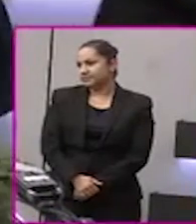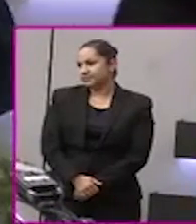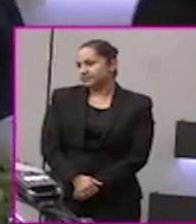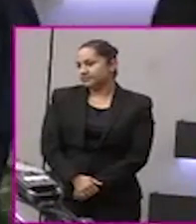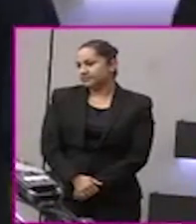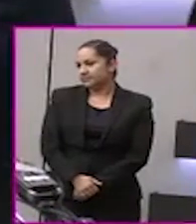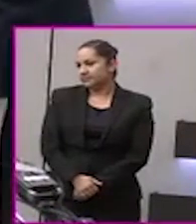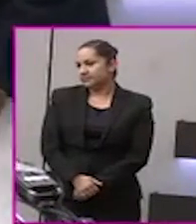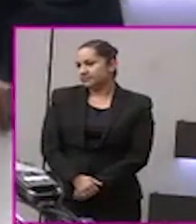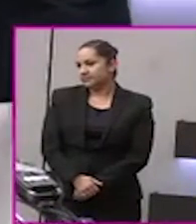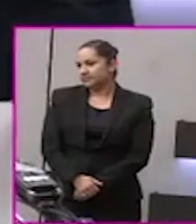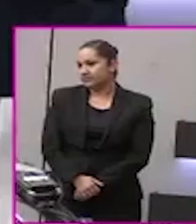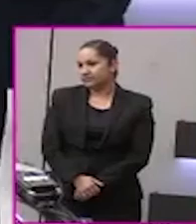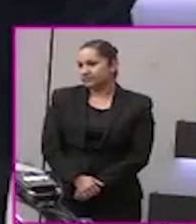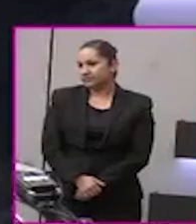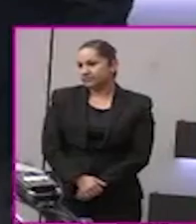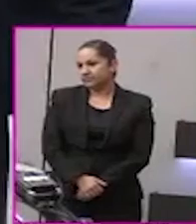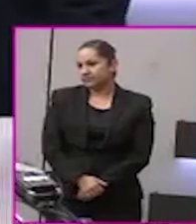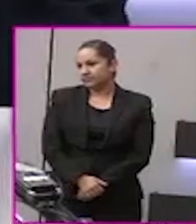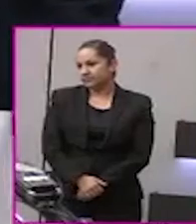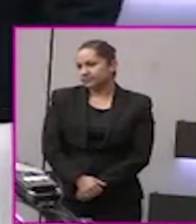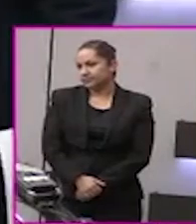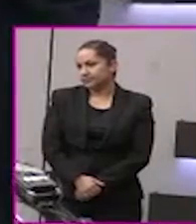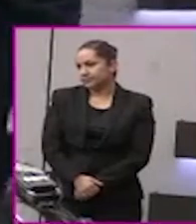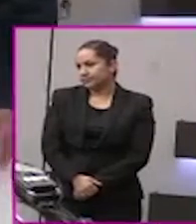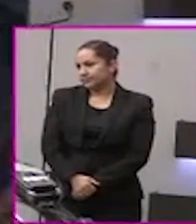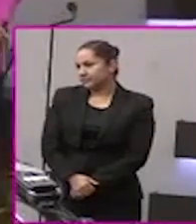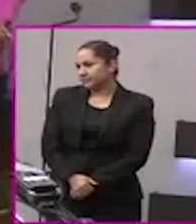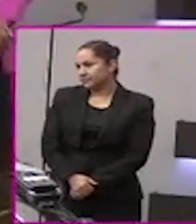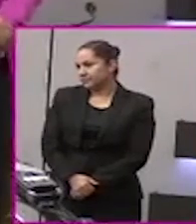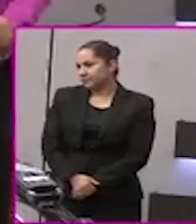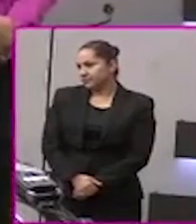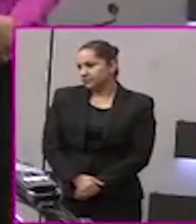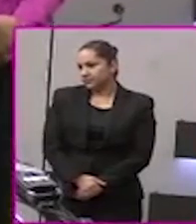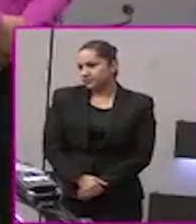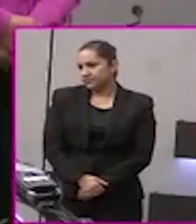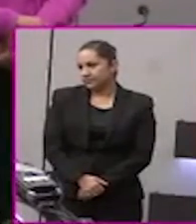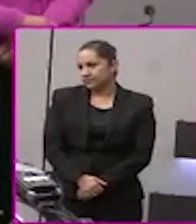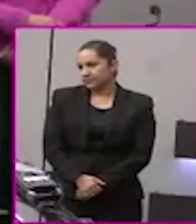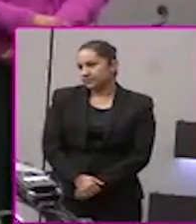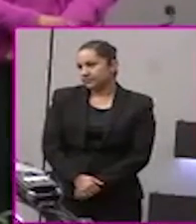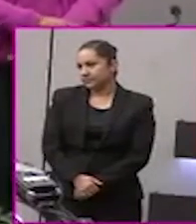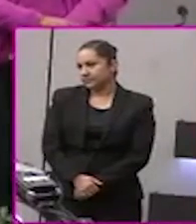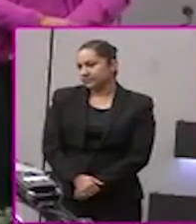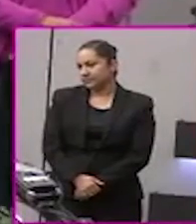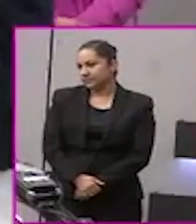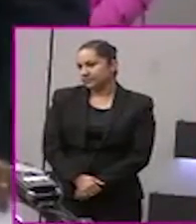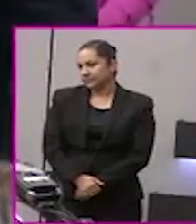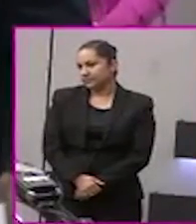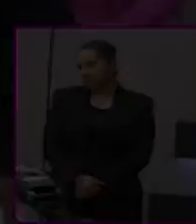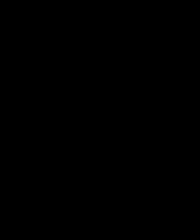precisión y oportunidad a fin de que los conteos rápidos sigan siendo exitosos notimex